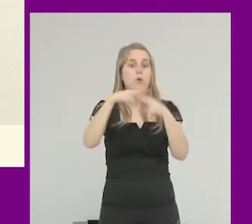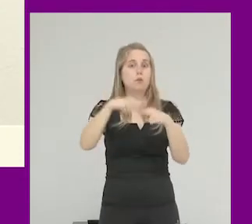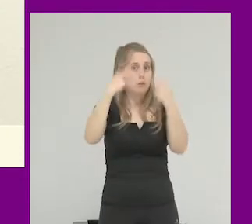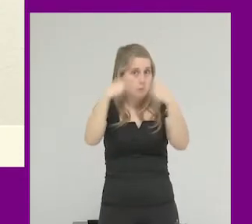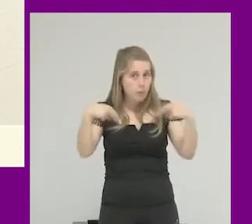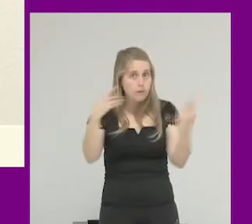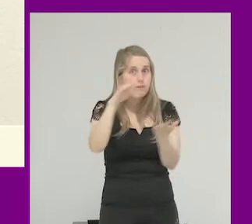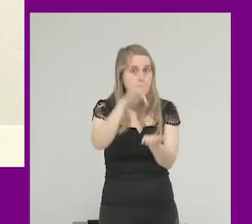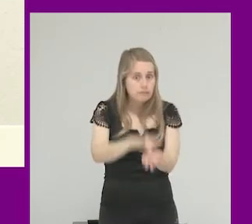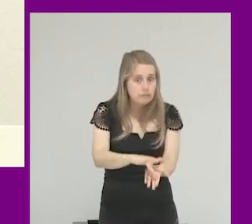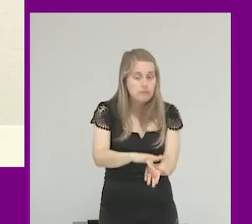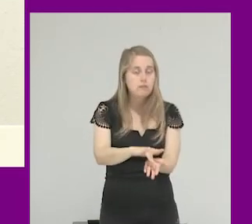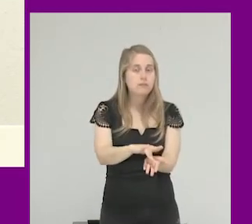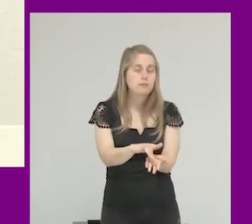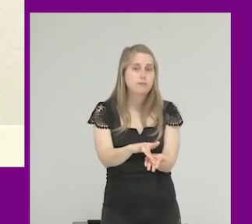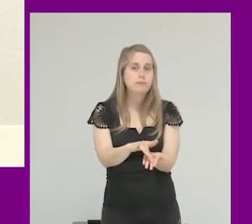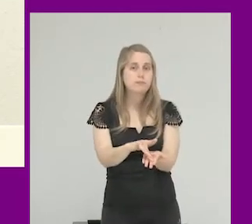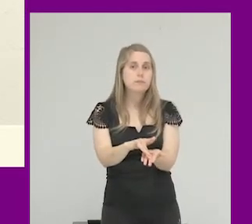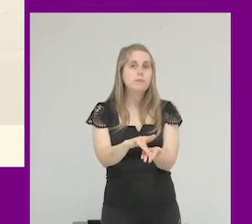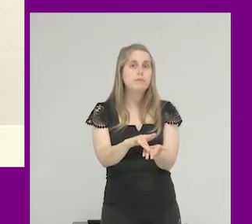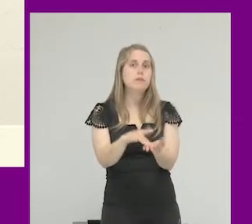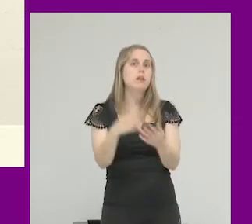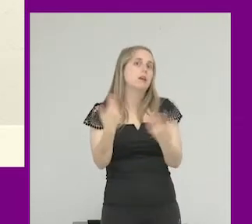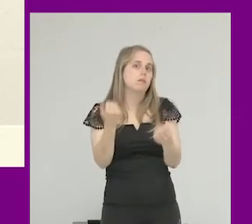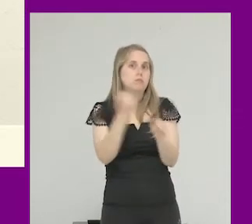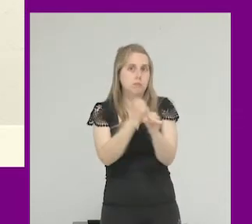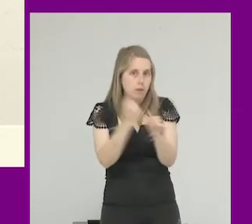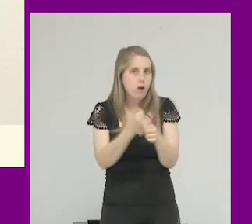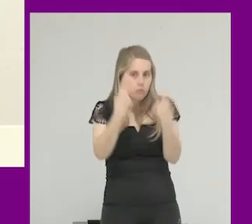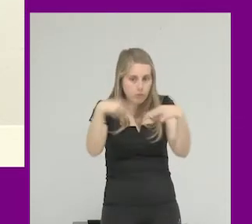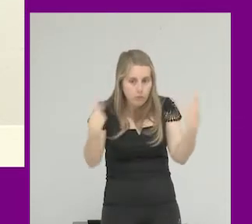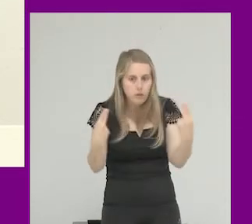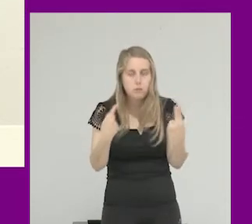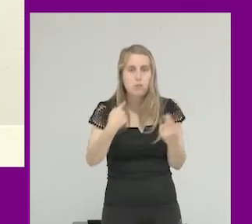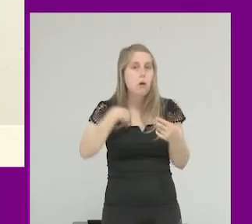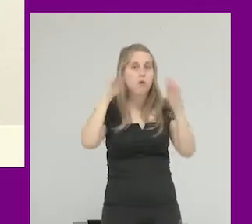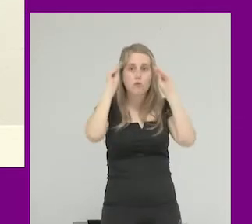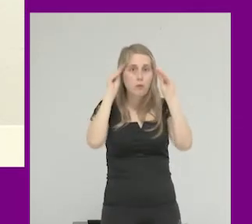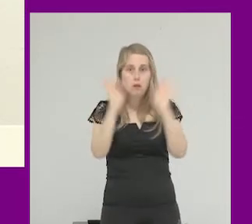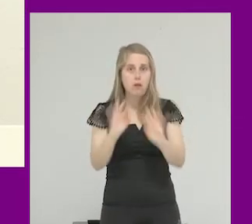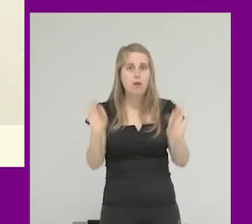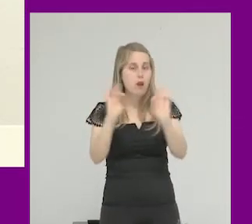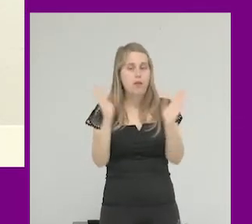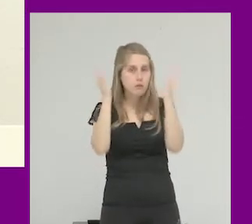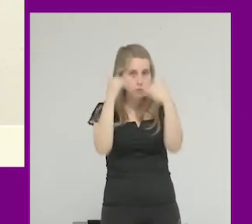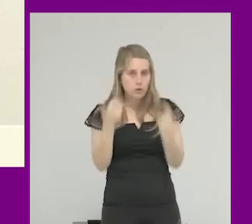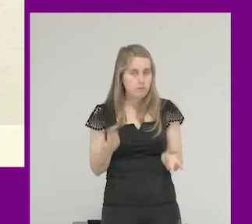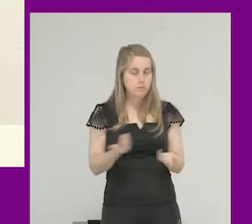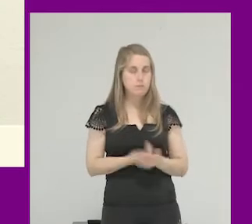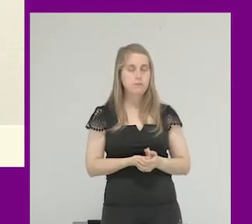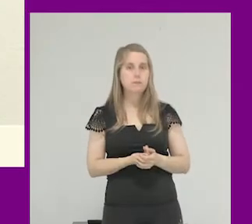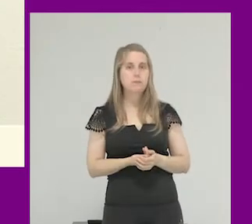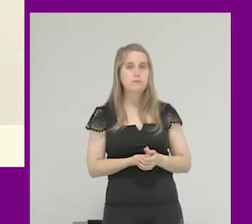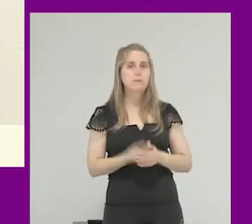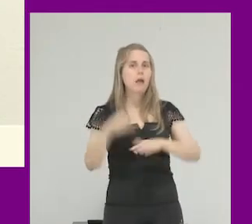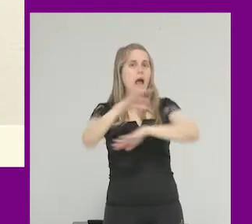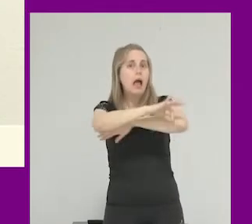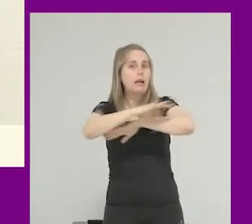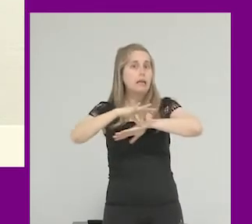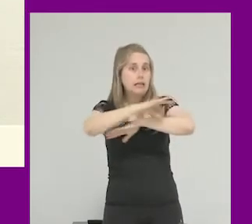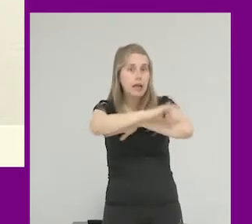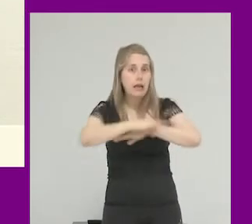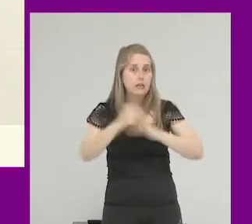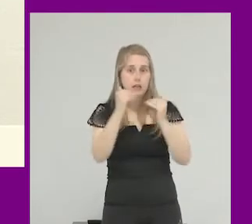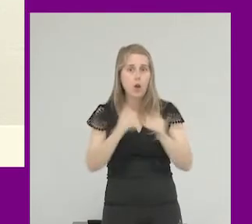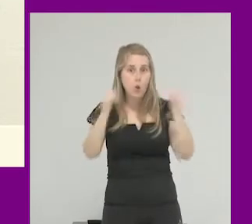públicas y van a desempeñar cargos públicos, tampoco tienen formación. Los arquitectos tampoco saben